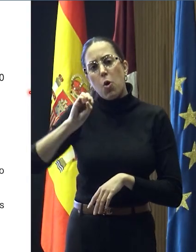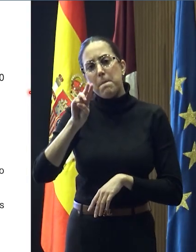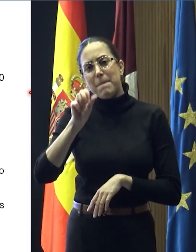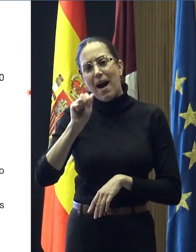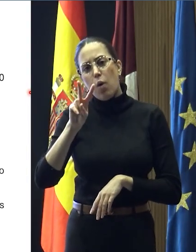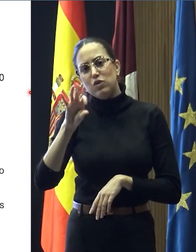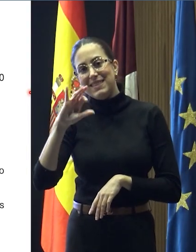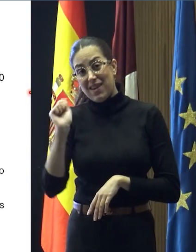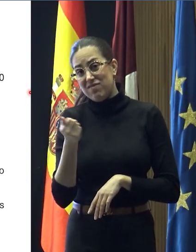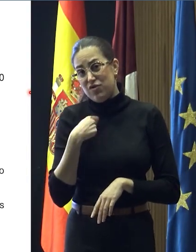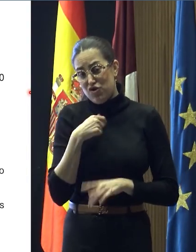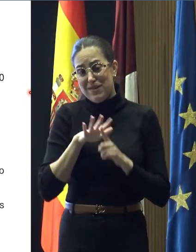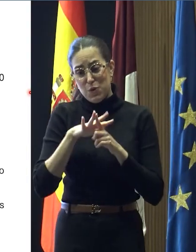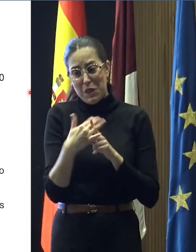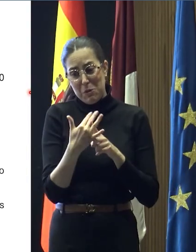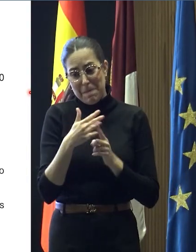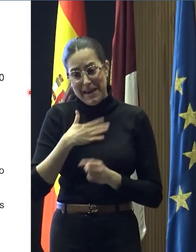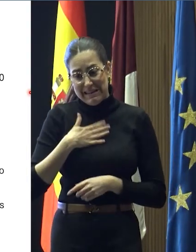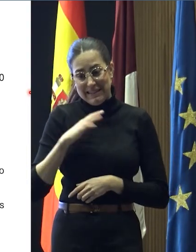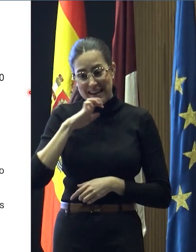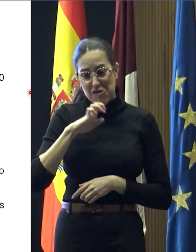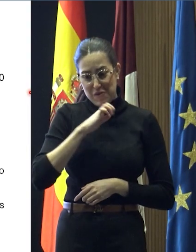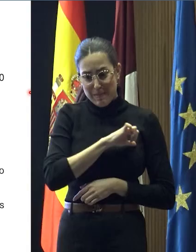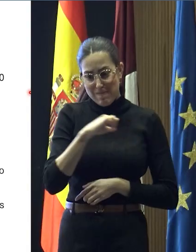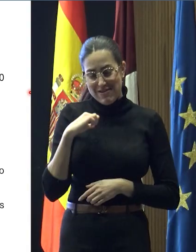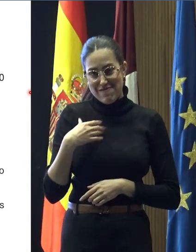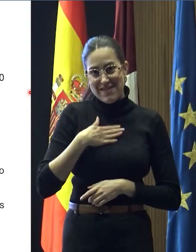mí esto ya es una anécdota personal,